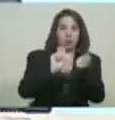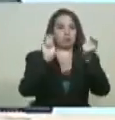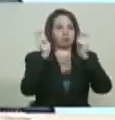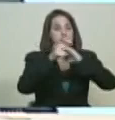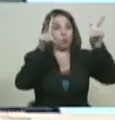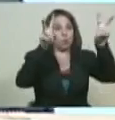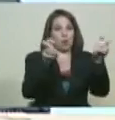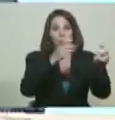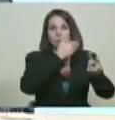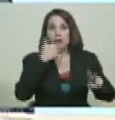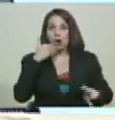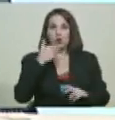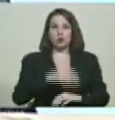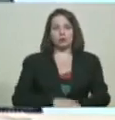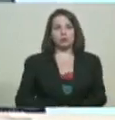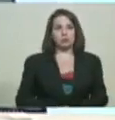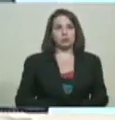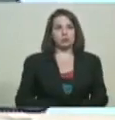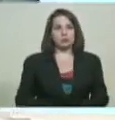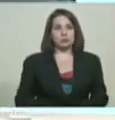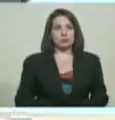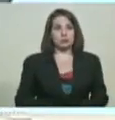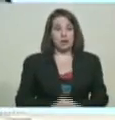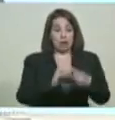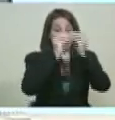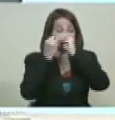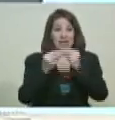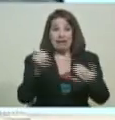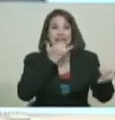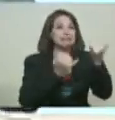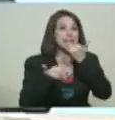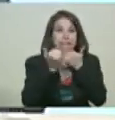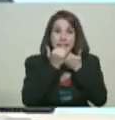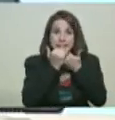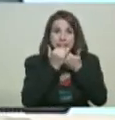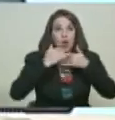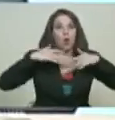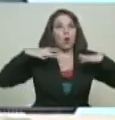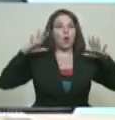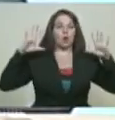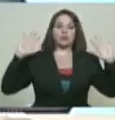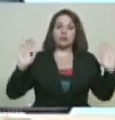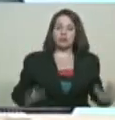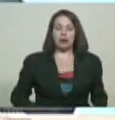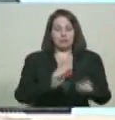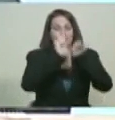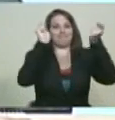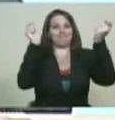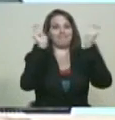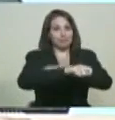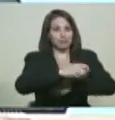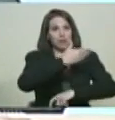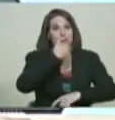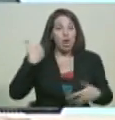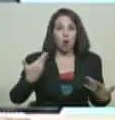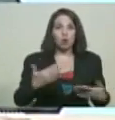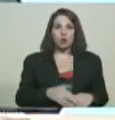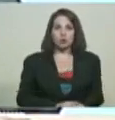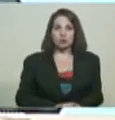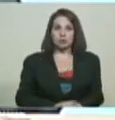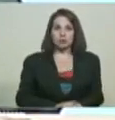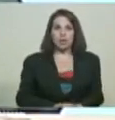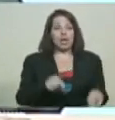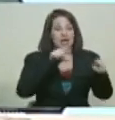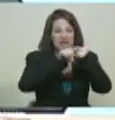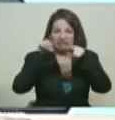todo lo que tenga que ser renovado para rectificar los errores que pudiéramos estar cometiendo del gobierno nacional espera una crítica